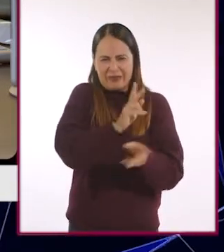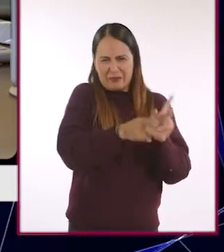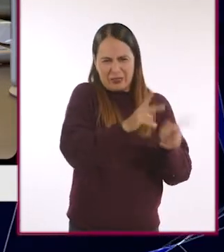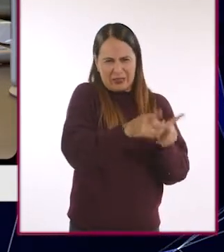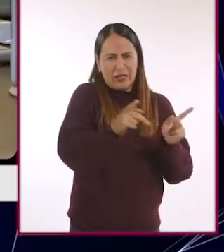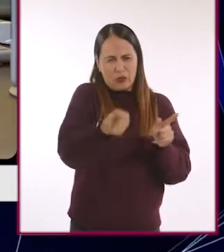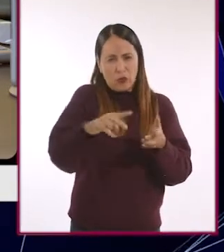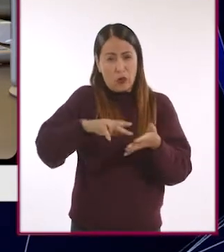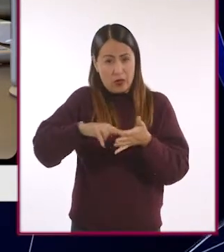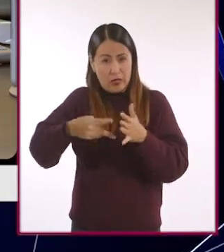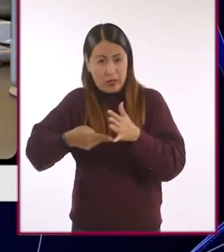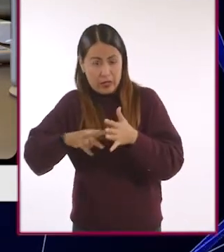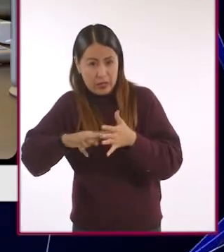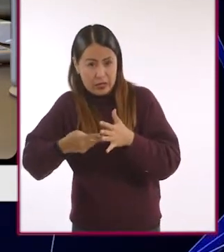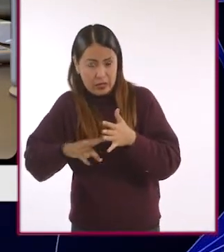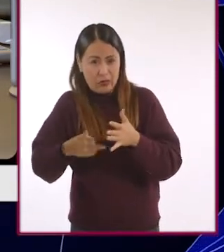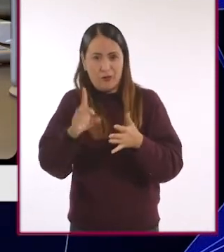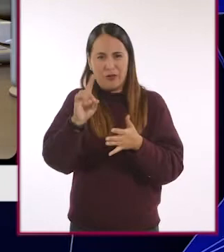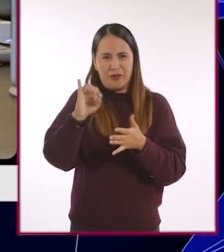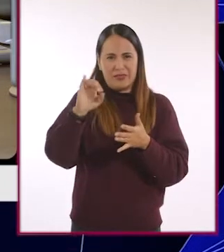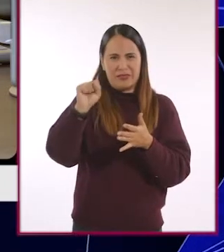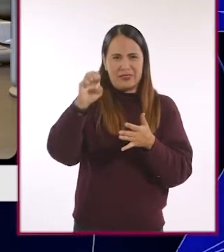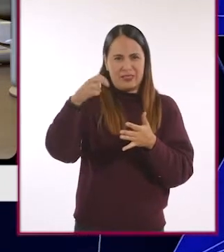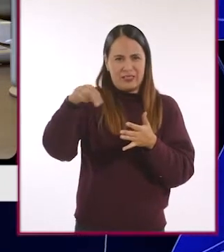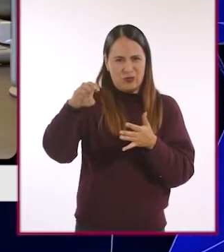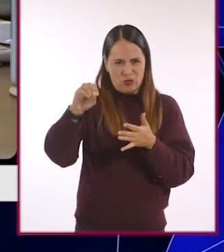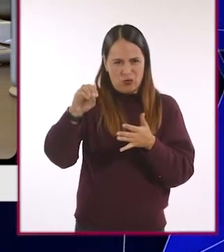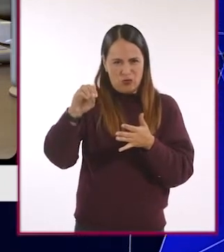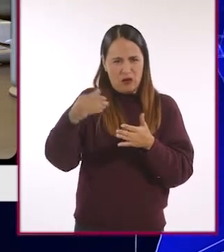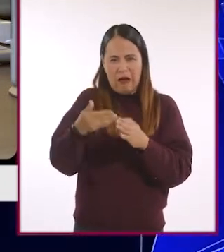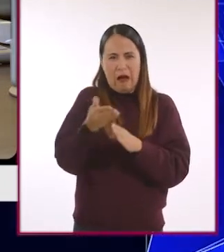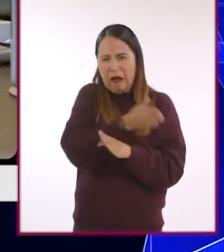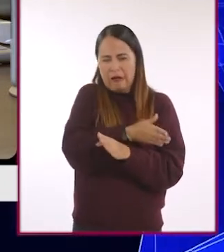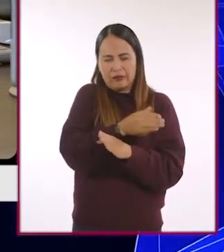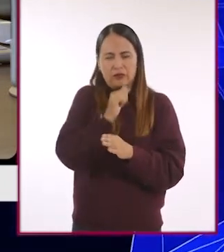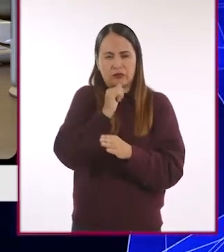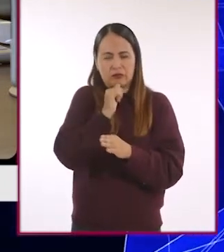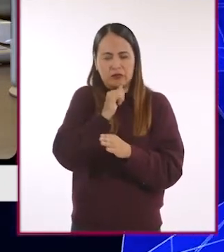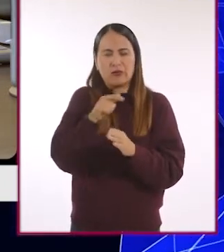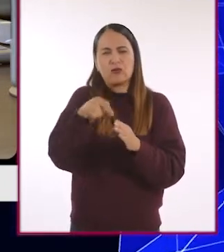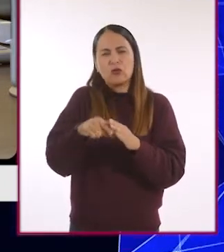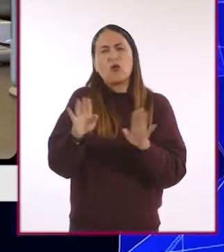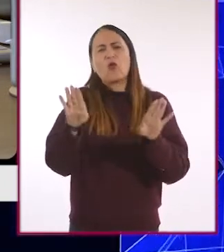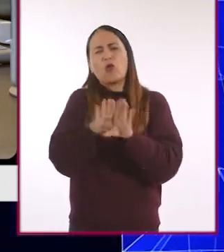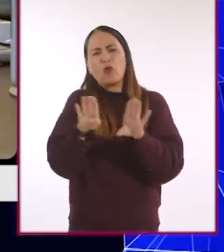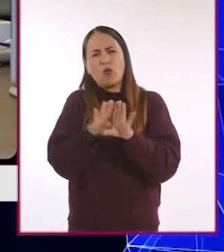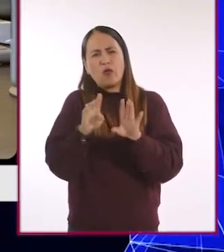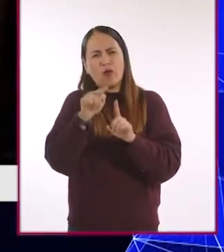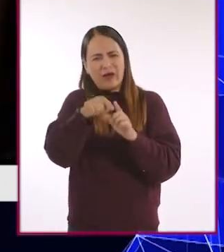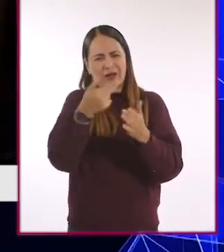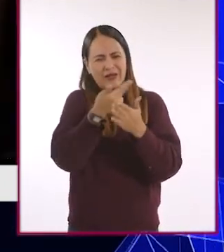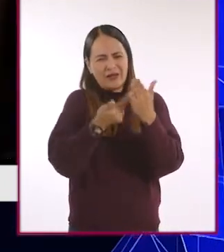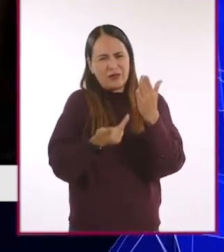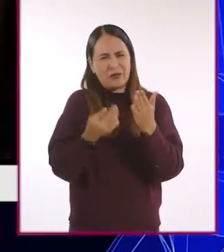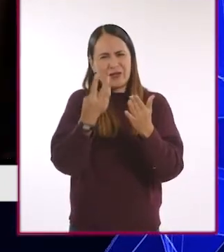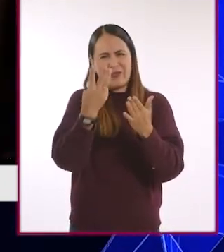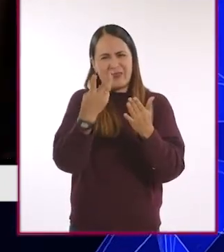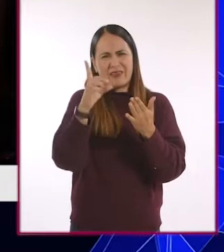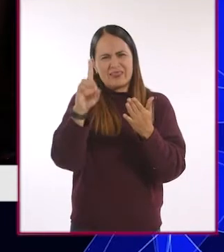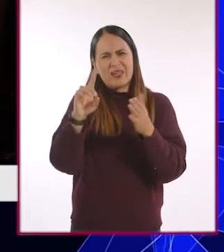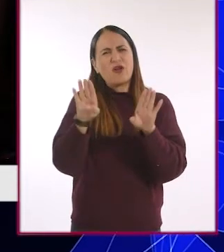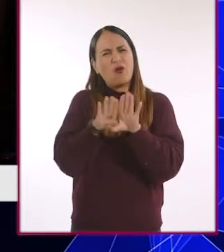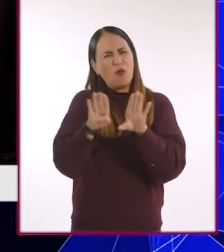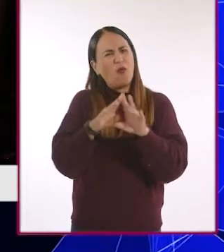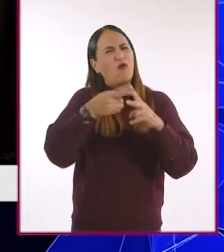de ingeniería, más que de diseño gráfico. ¿Cuáles fueron tus primeros ejercicios y los acercamientos que tuviste a la animación digital? Pues,